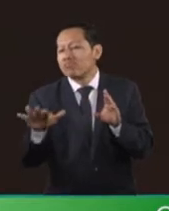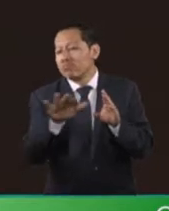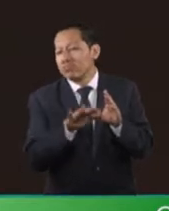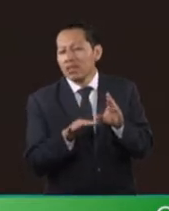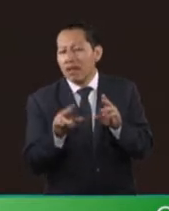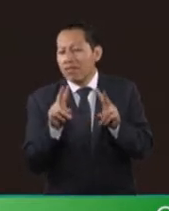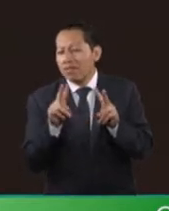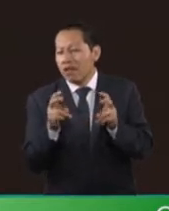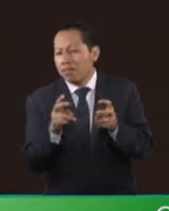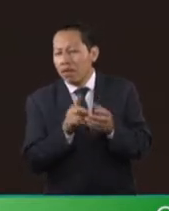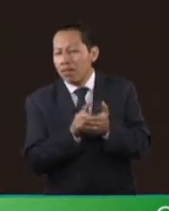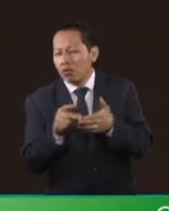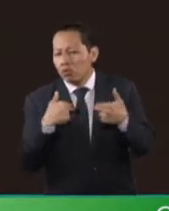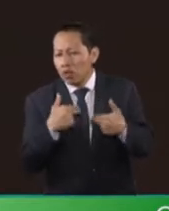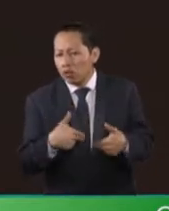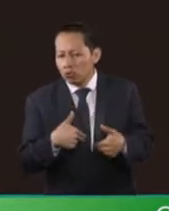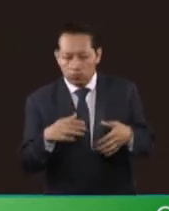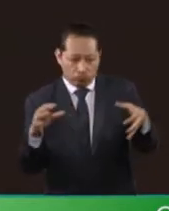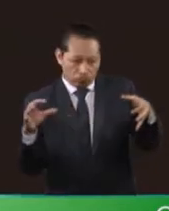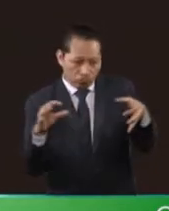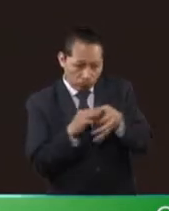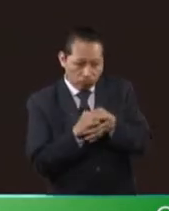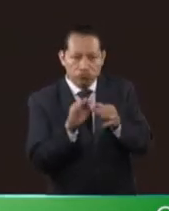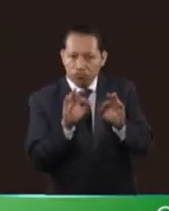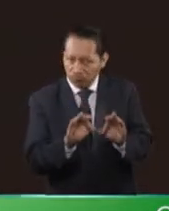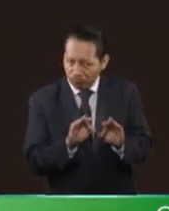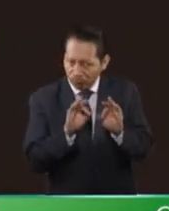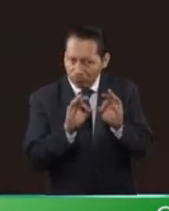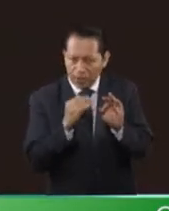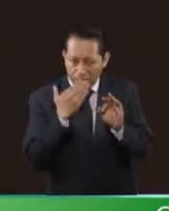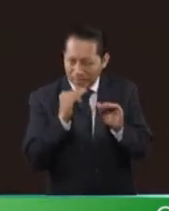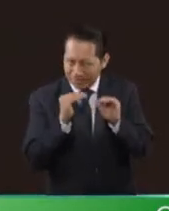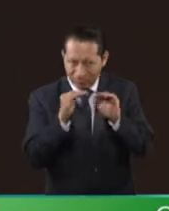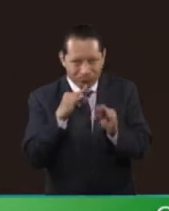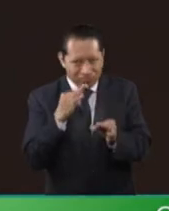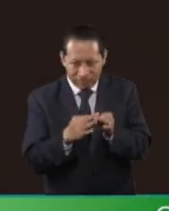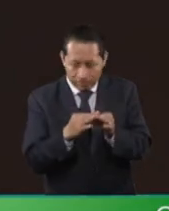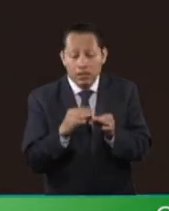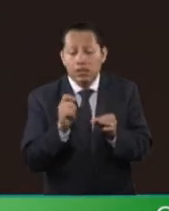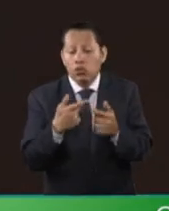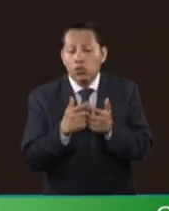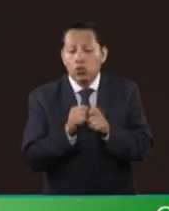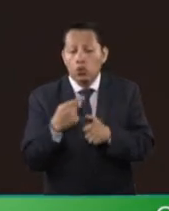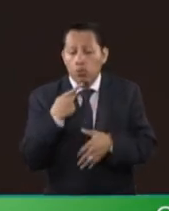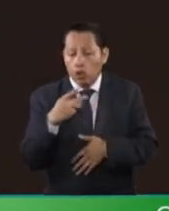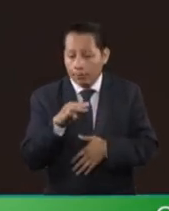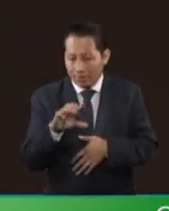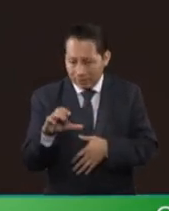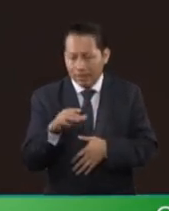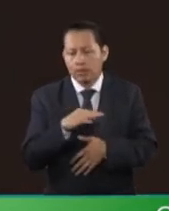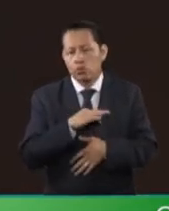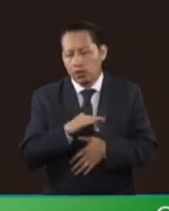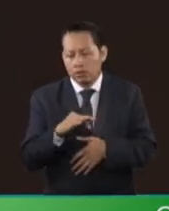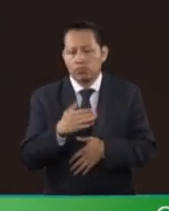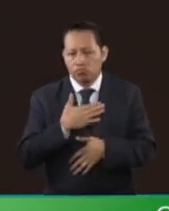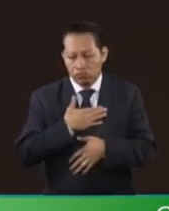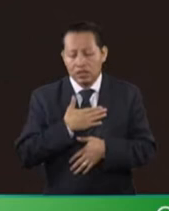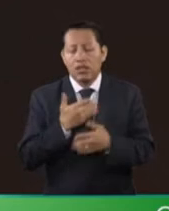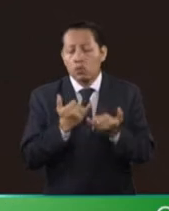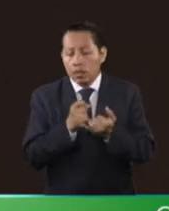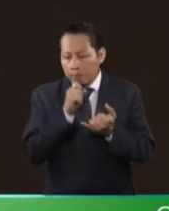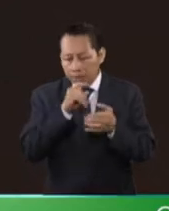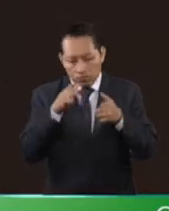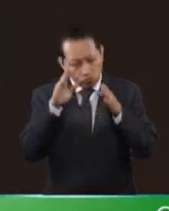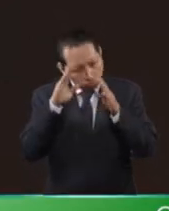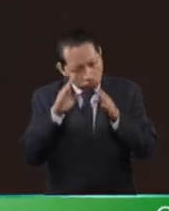en materia de derechos humanos. Como parte del Grupo Parlamentario de Movimiento Ciudadano y con profunda